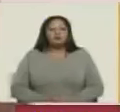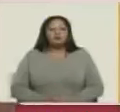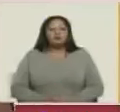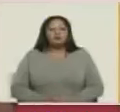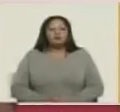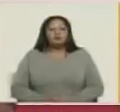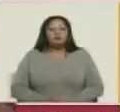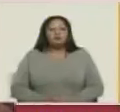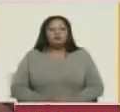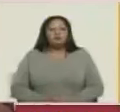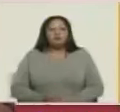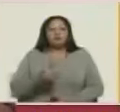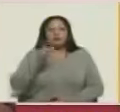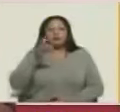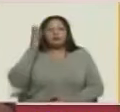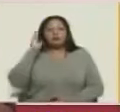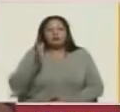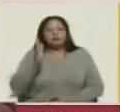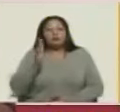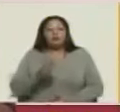Está amenazado.